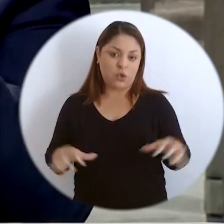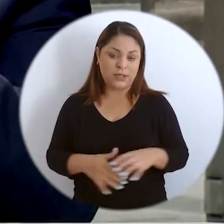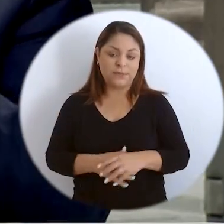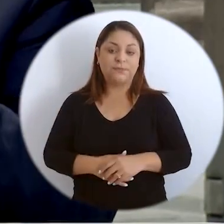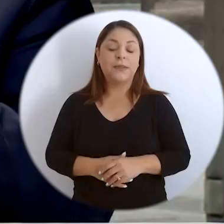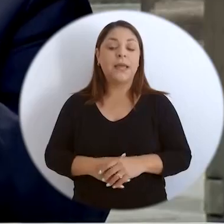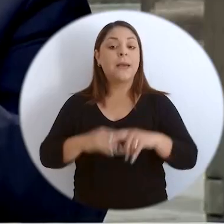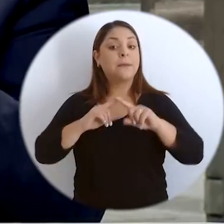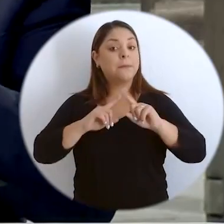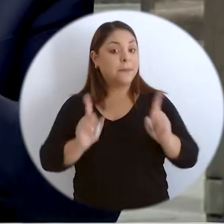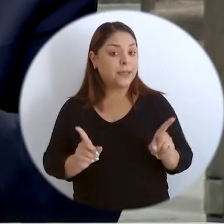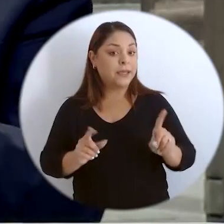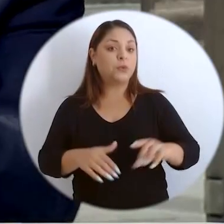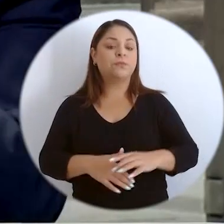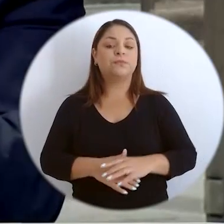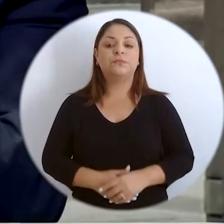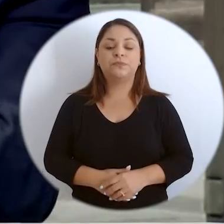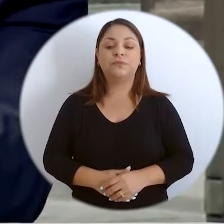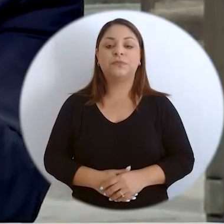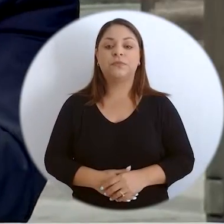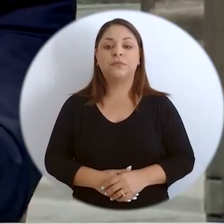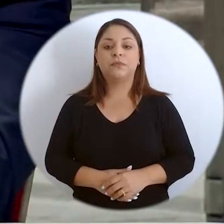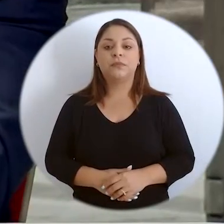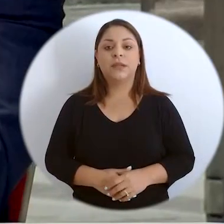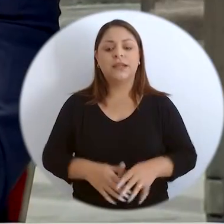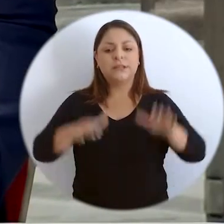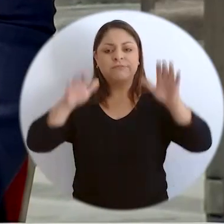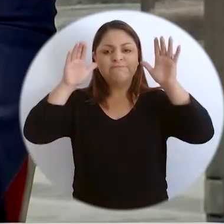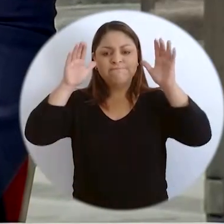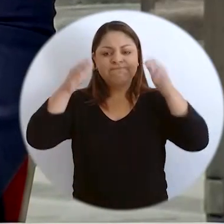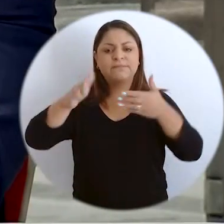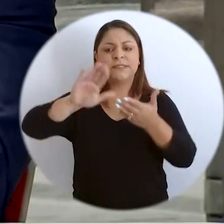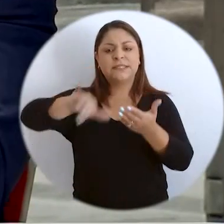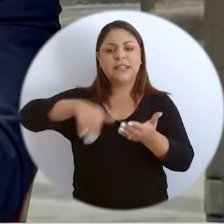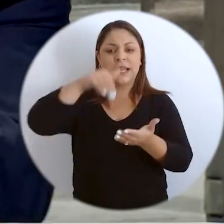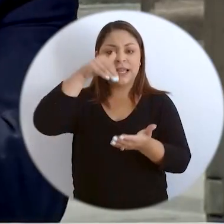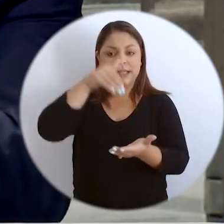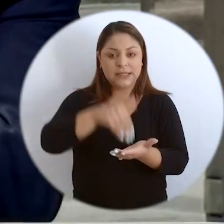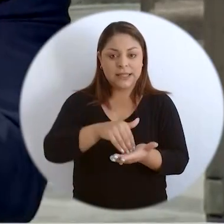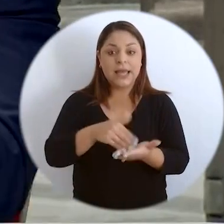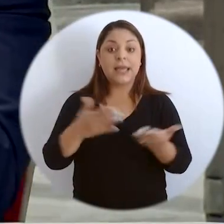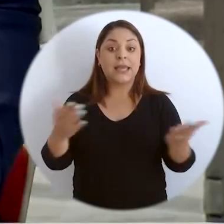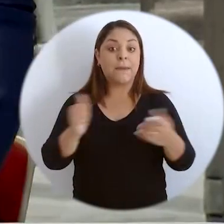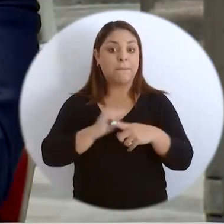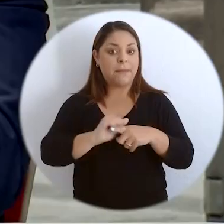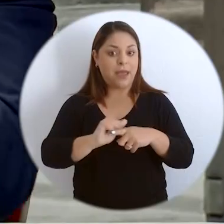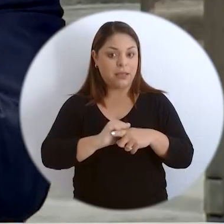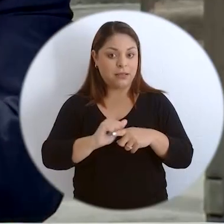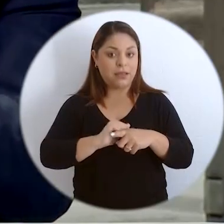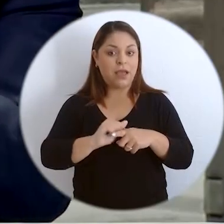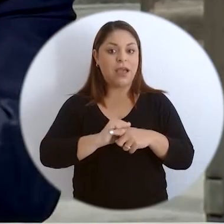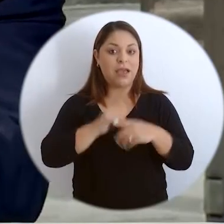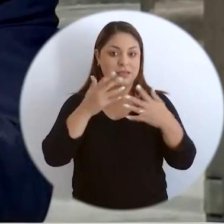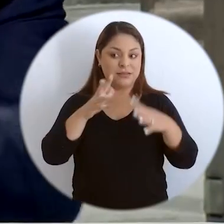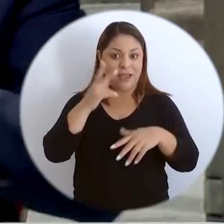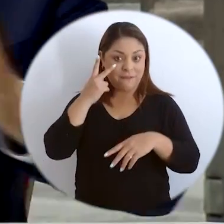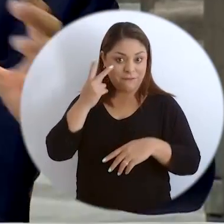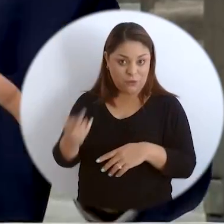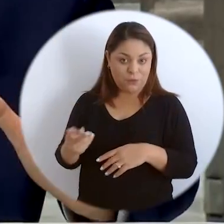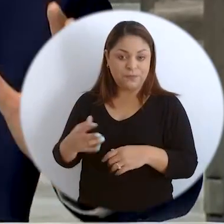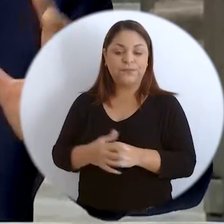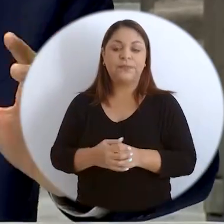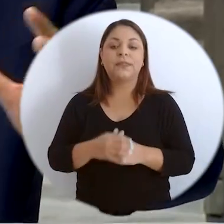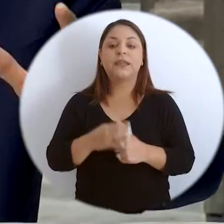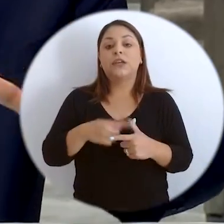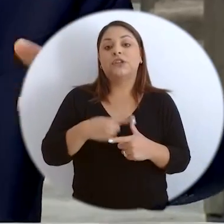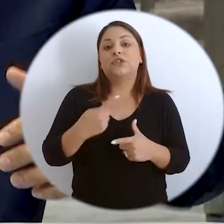hay una visión conjunta, entonces sí, es posible delegar para que los distintos agentes